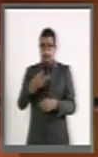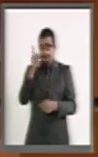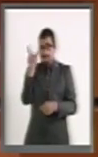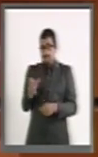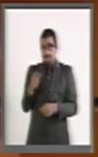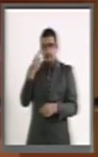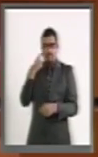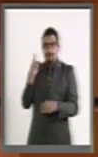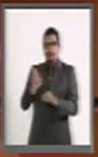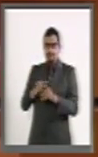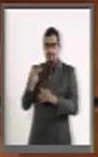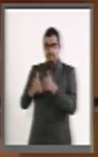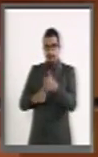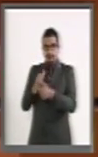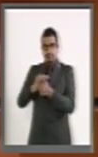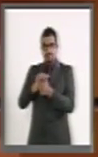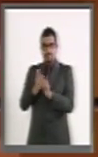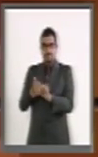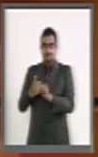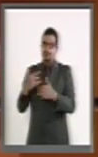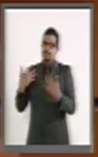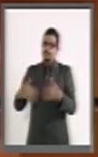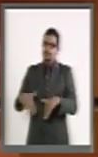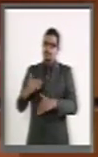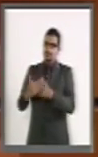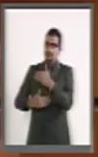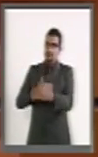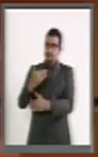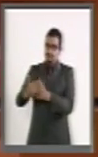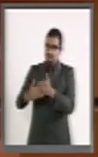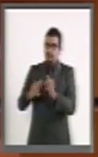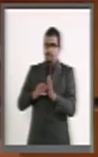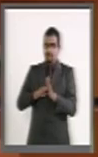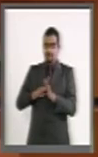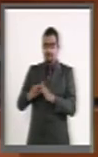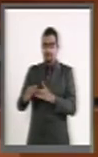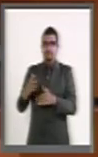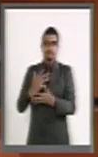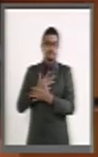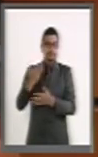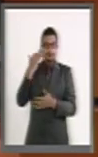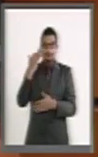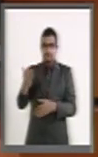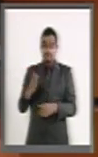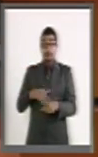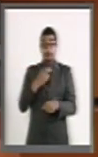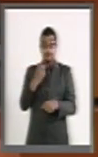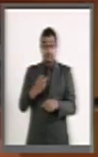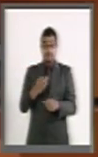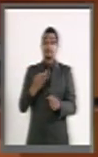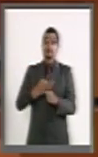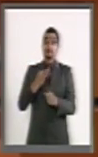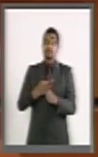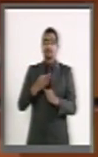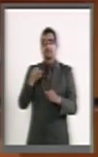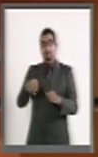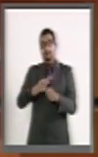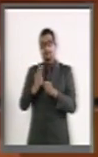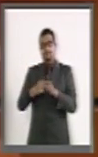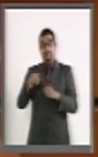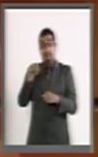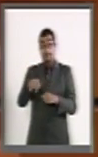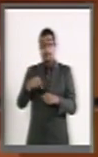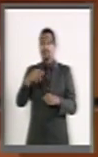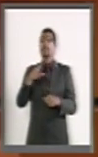porque evolucionan de manera paulatina y prolongada. En nuestro país se registran casi